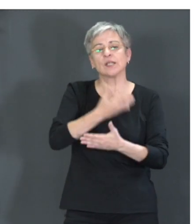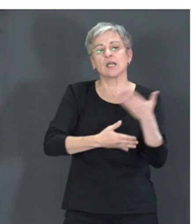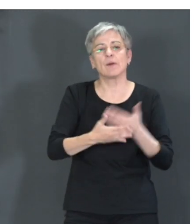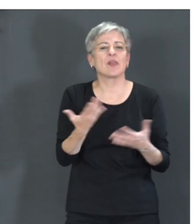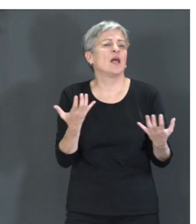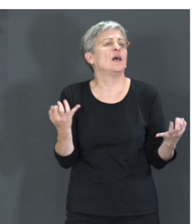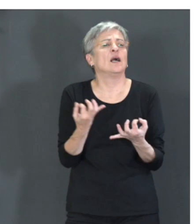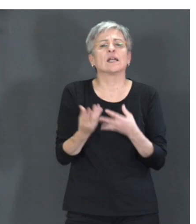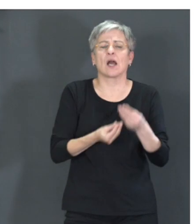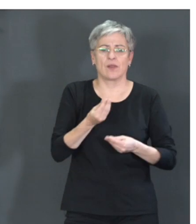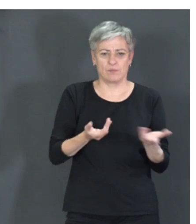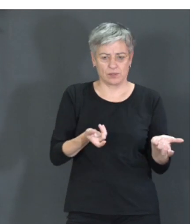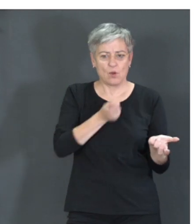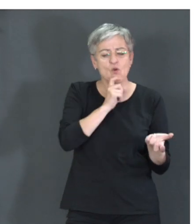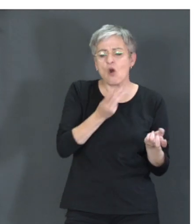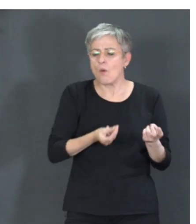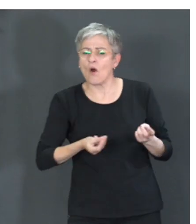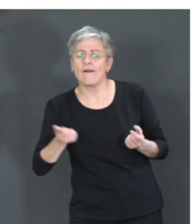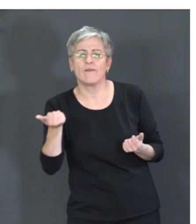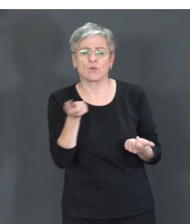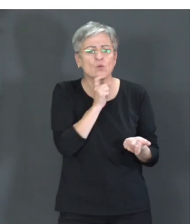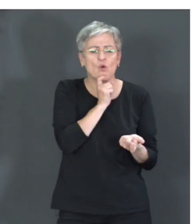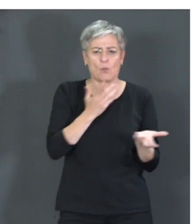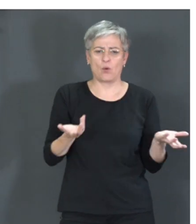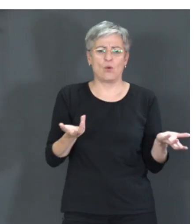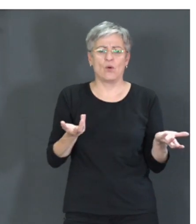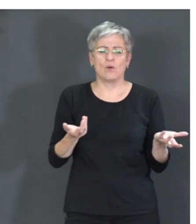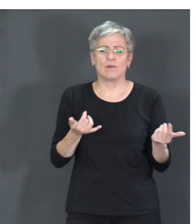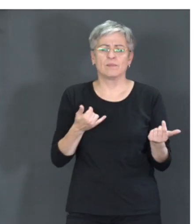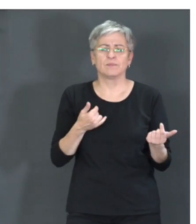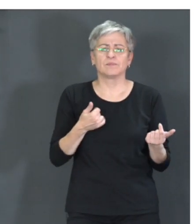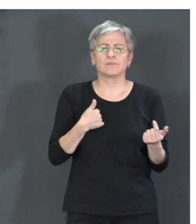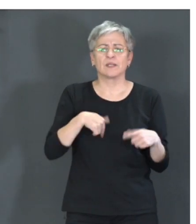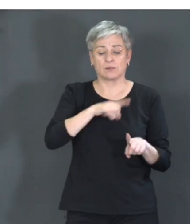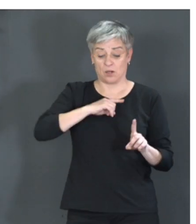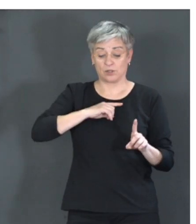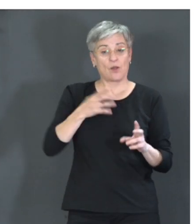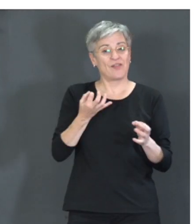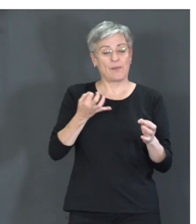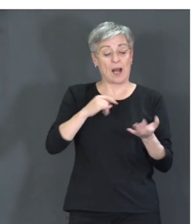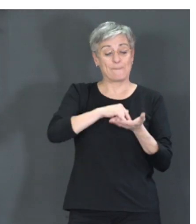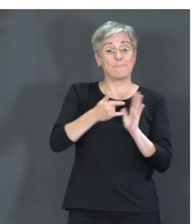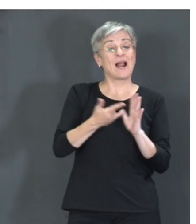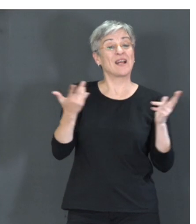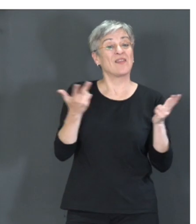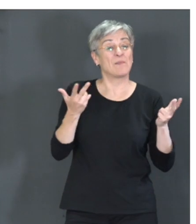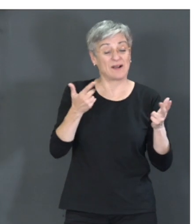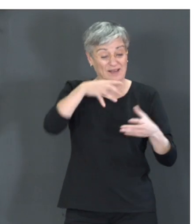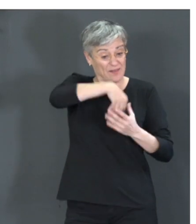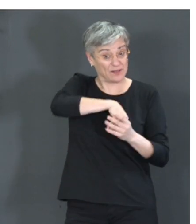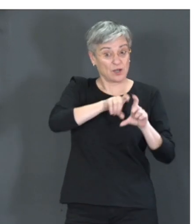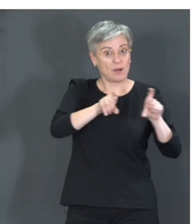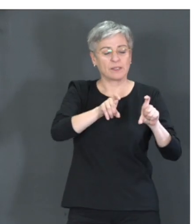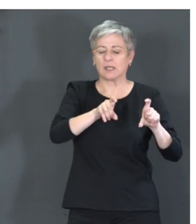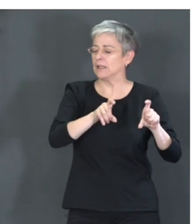hubiéramos hecho? ¿Cómo hubiéramos evacuado a esas personas, ¿no? Entonces, es algo a tener en cuenta en los planes de emergencia y no siempre